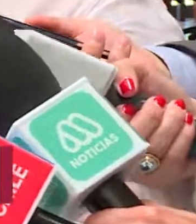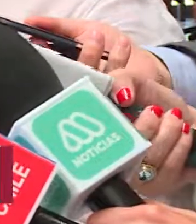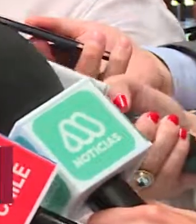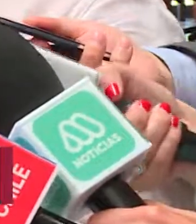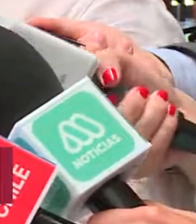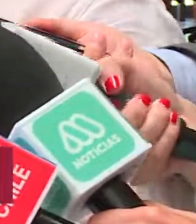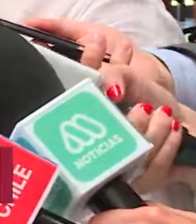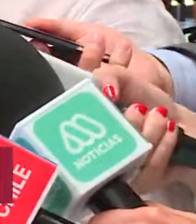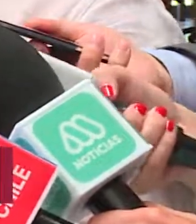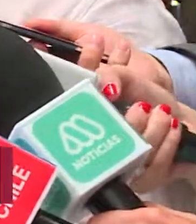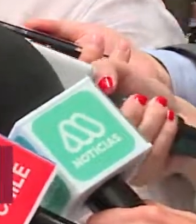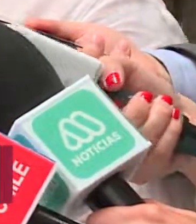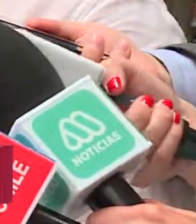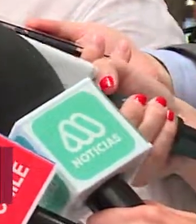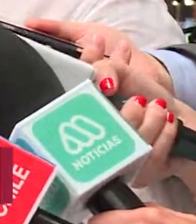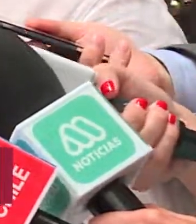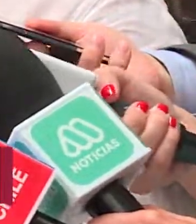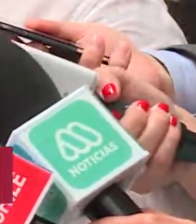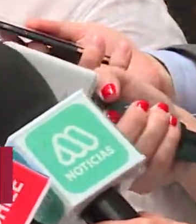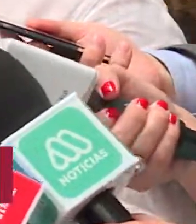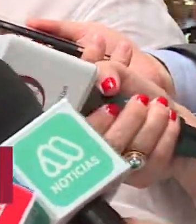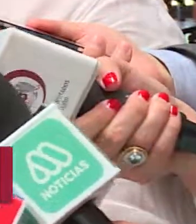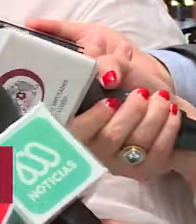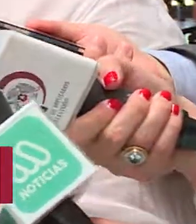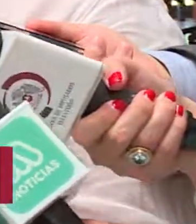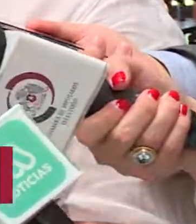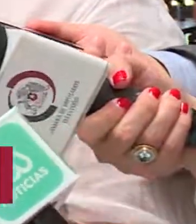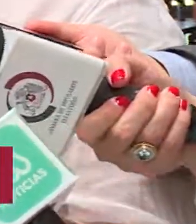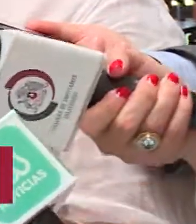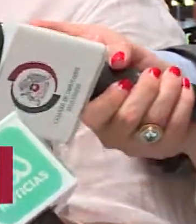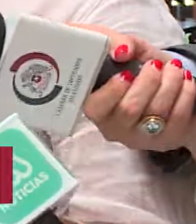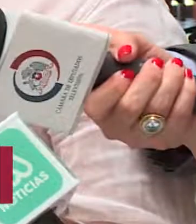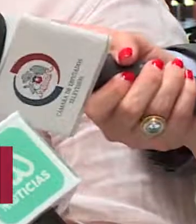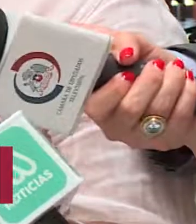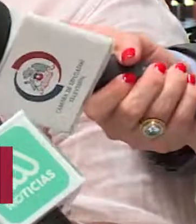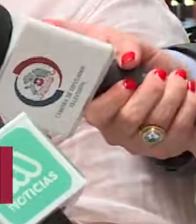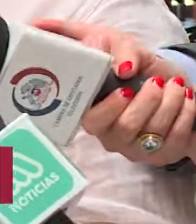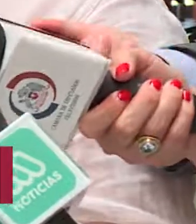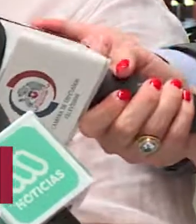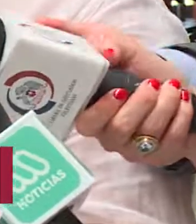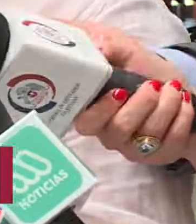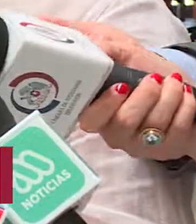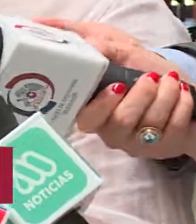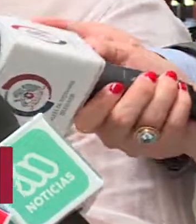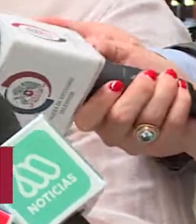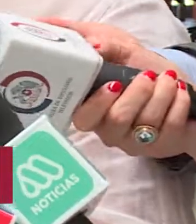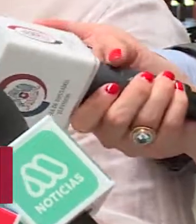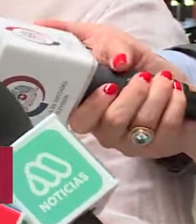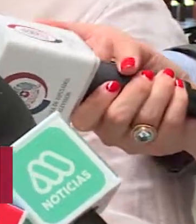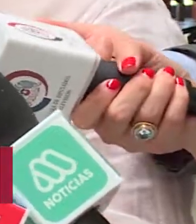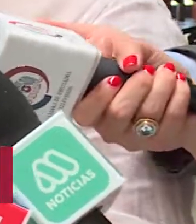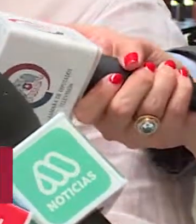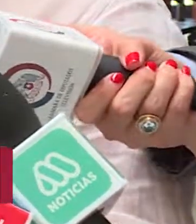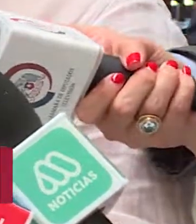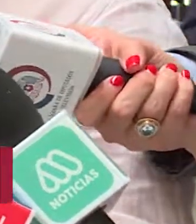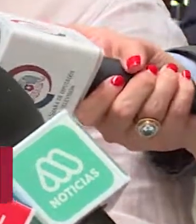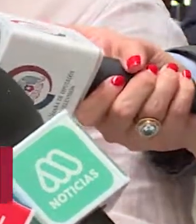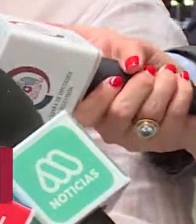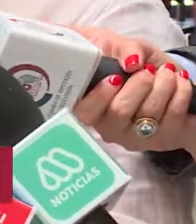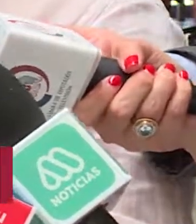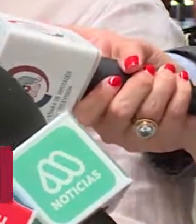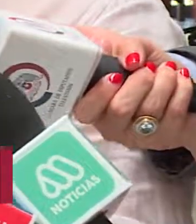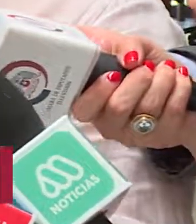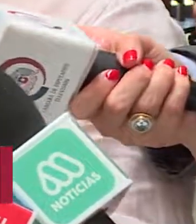contra colectivos que tienen una identidad sexual determinada, contra colectivos que tienen